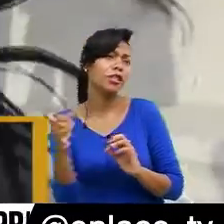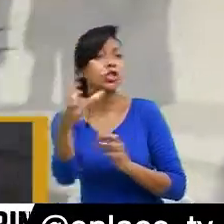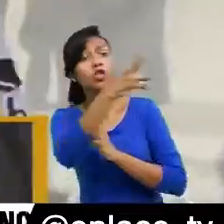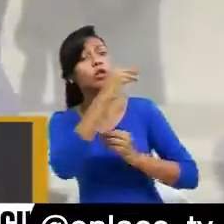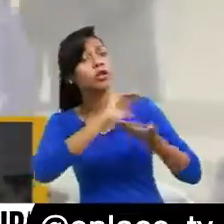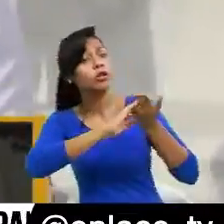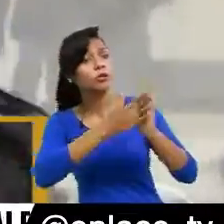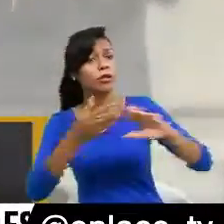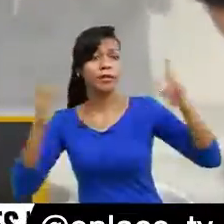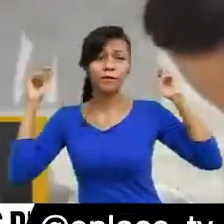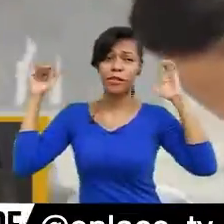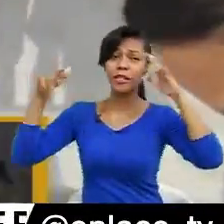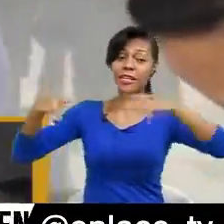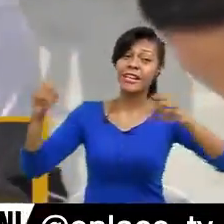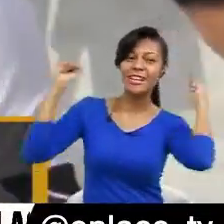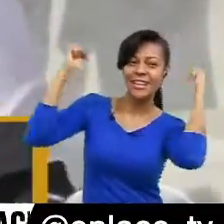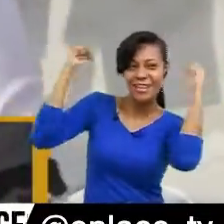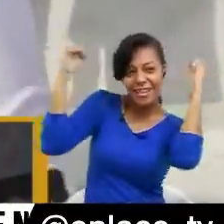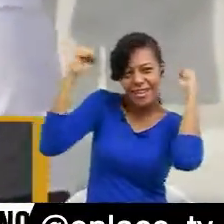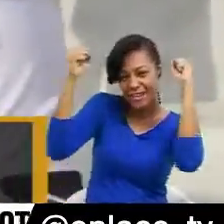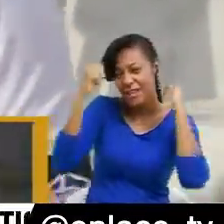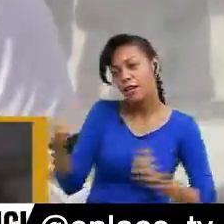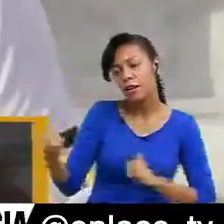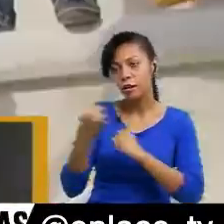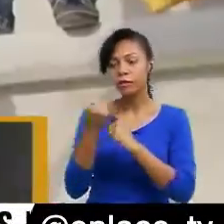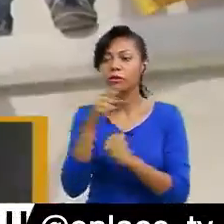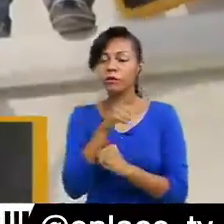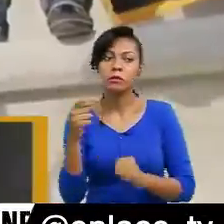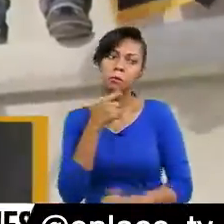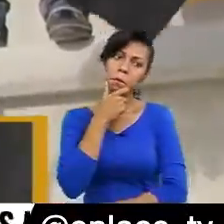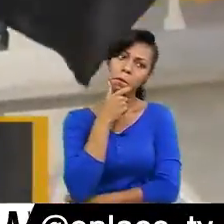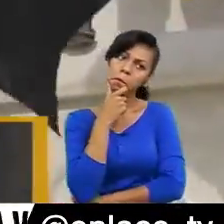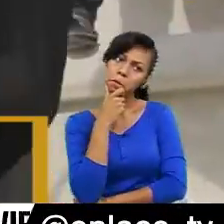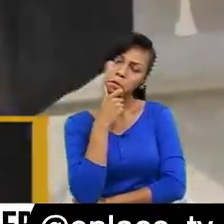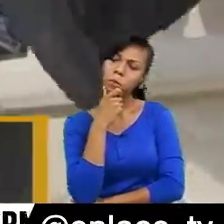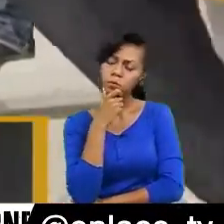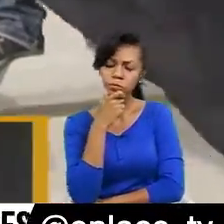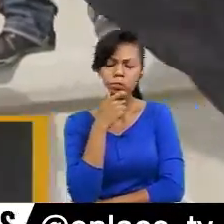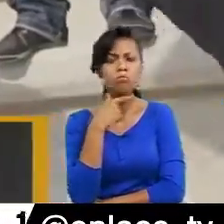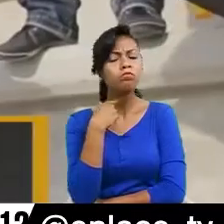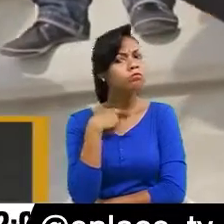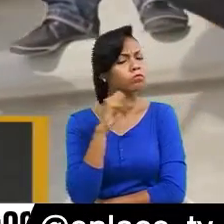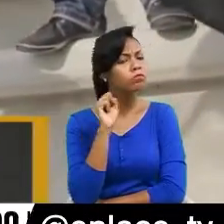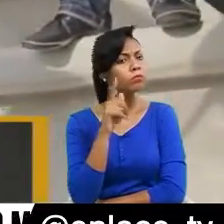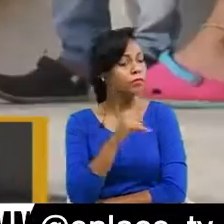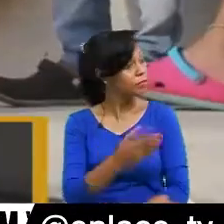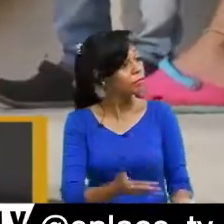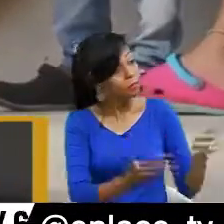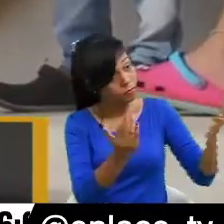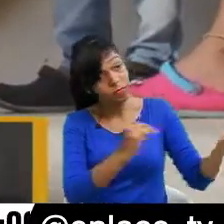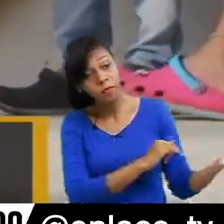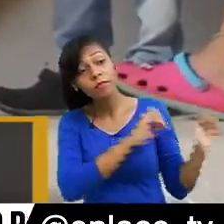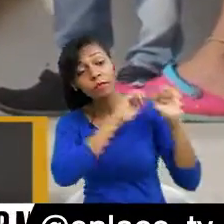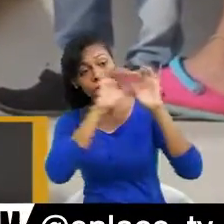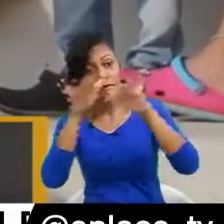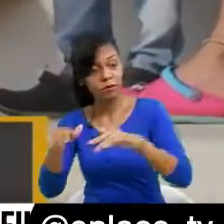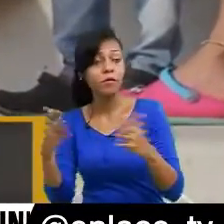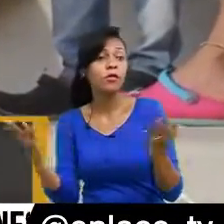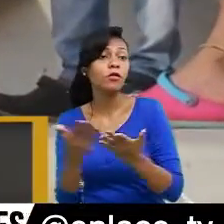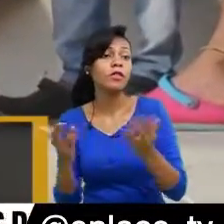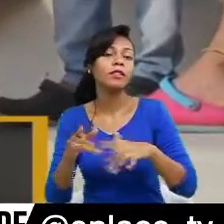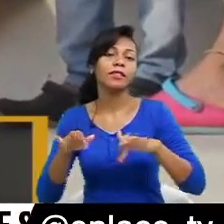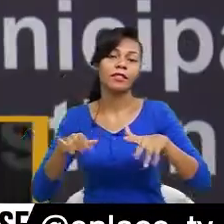especial de hinchas y espectadores del fútbol, quienes, en caso de interesarles en formar parte, deberán acercarse a las instalaciones de la Secretaría de Medio